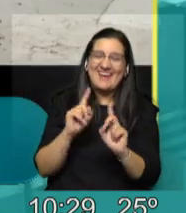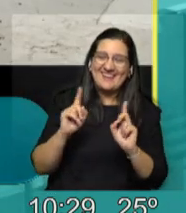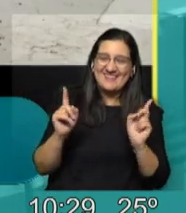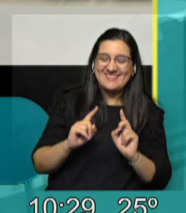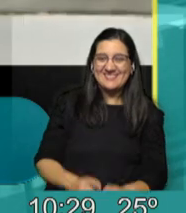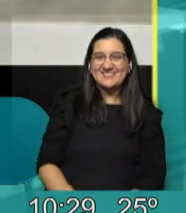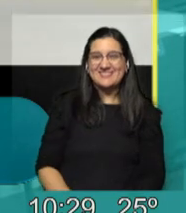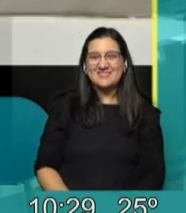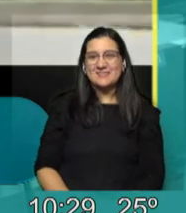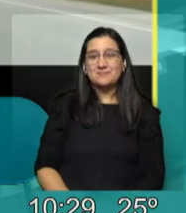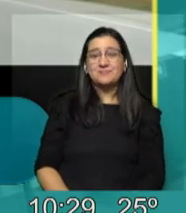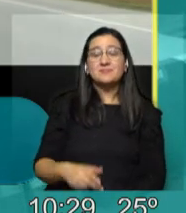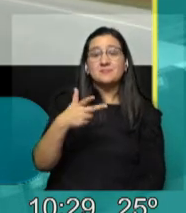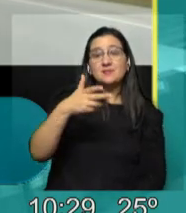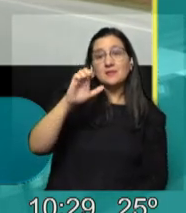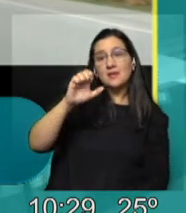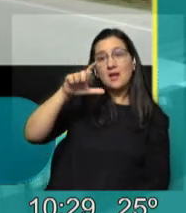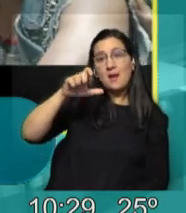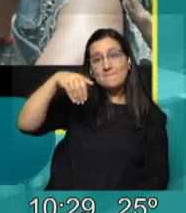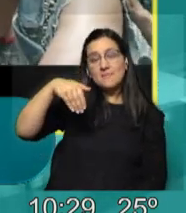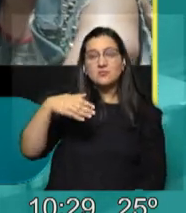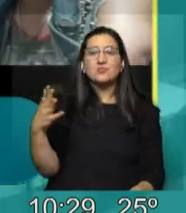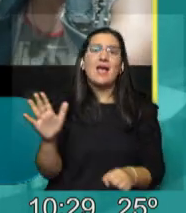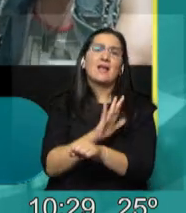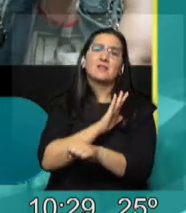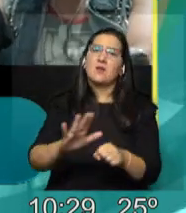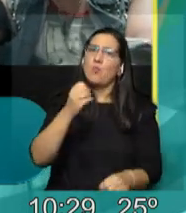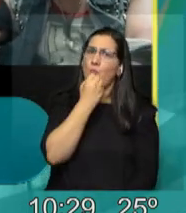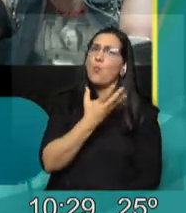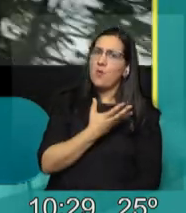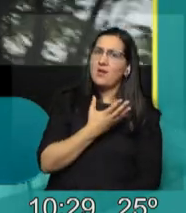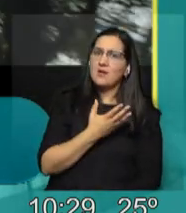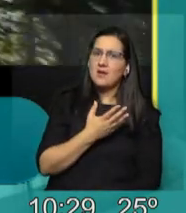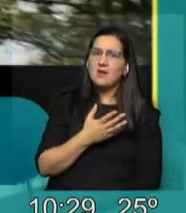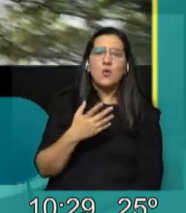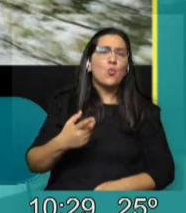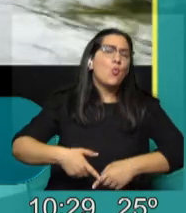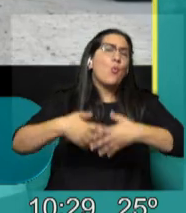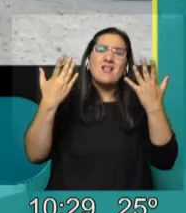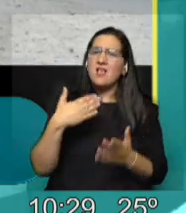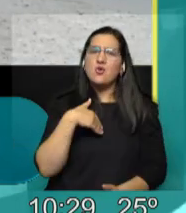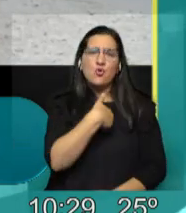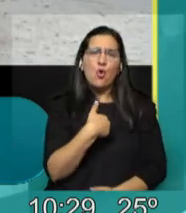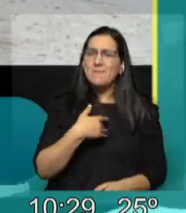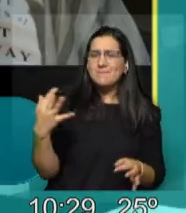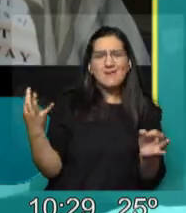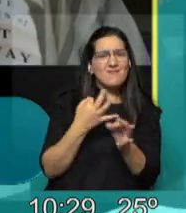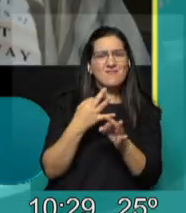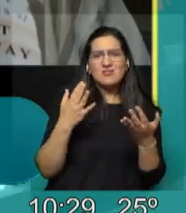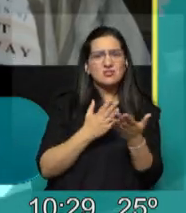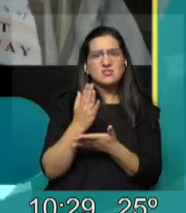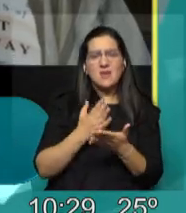No llega para tanto. Helen Mirren es una actriz absolutamente increíble. Haga lo que haga, lo hace bien.